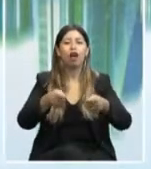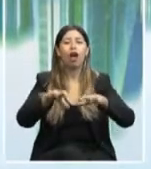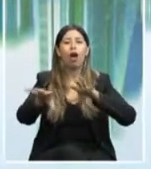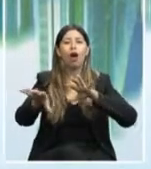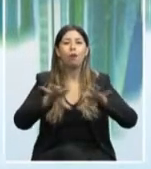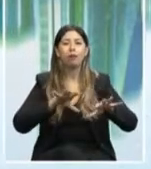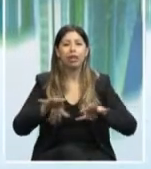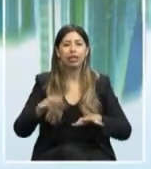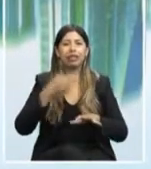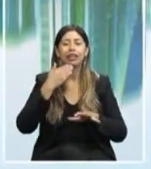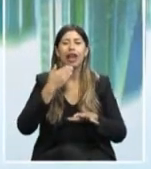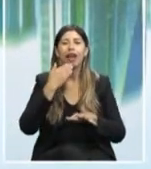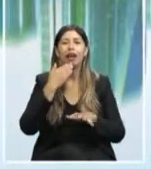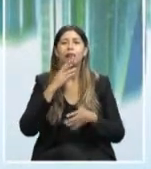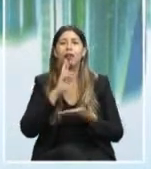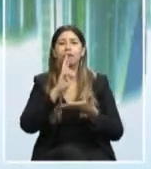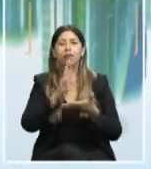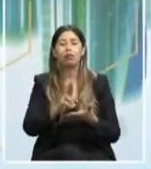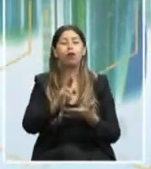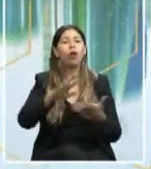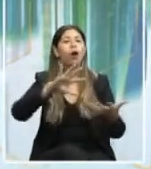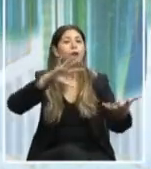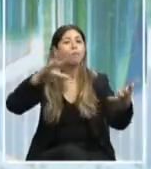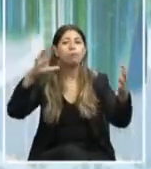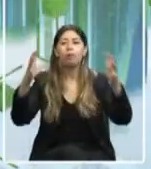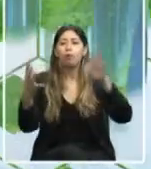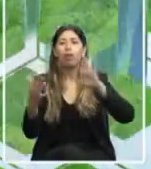a nivel mundial, ya que el mundo se detuvo.